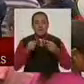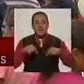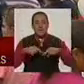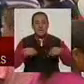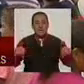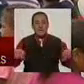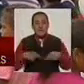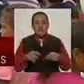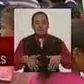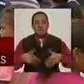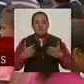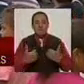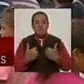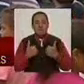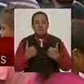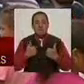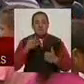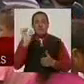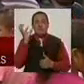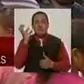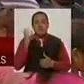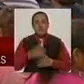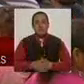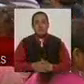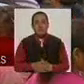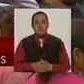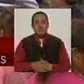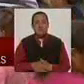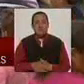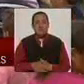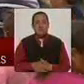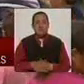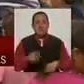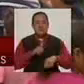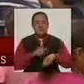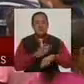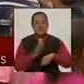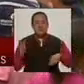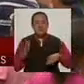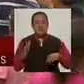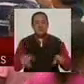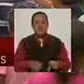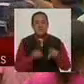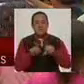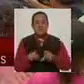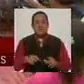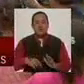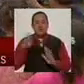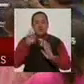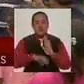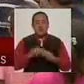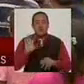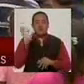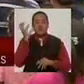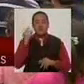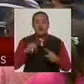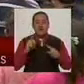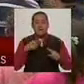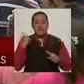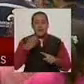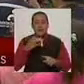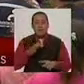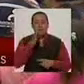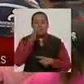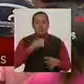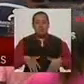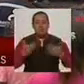tener fluido eléctrico, al menos de manera momentánea, mientras los programas de electrificación rural en el futuro puedan